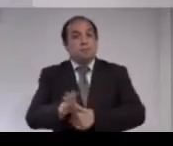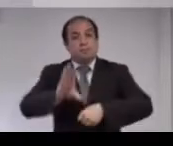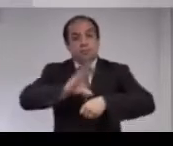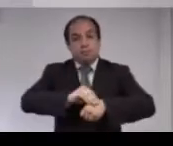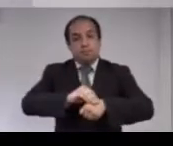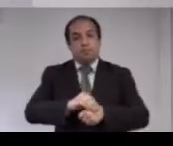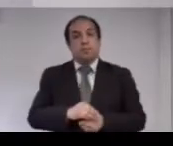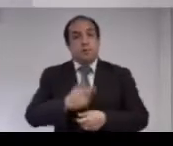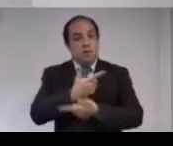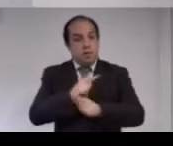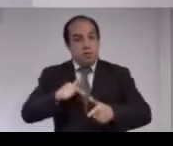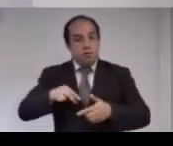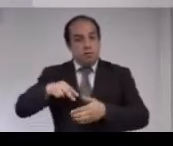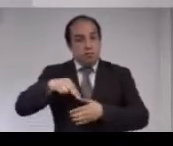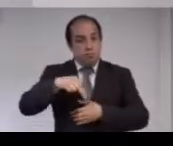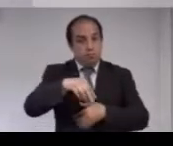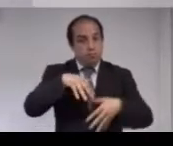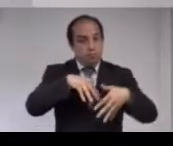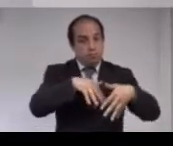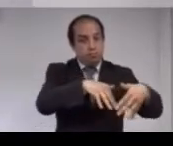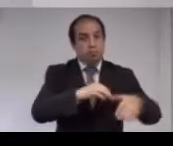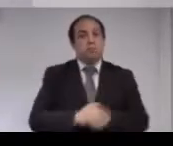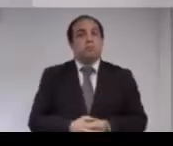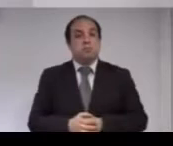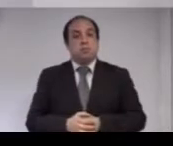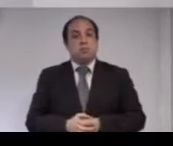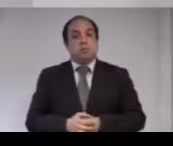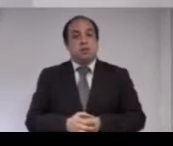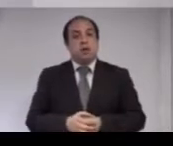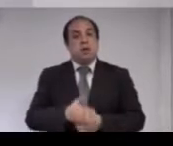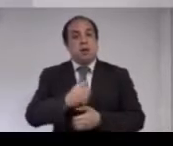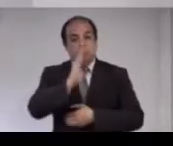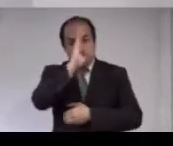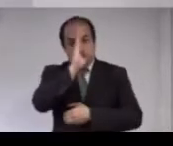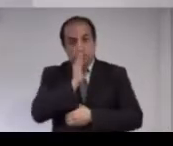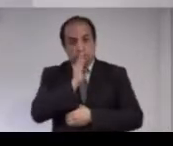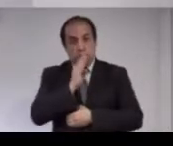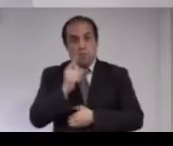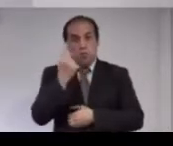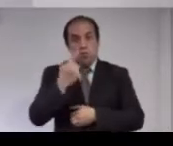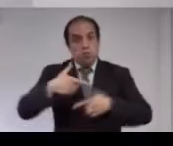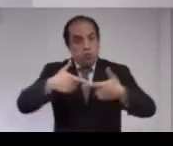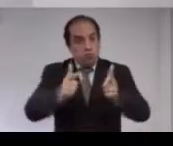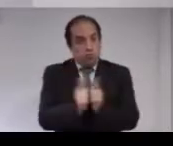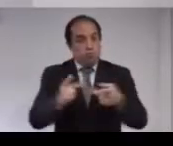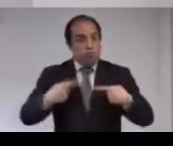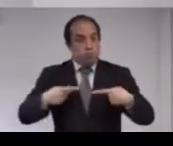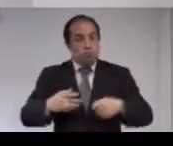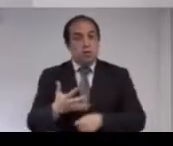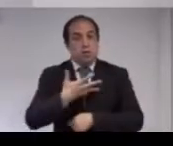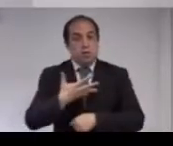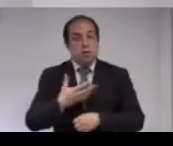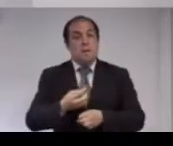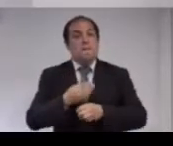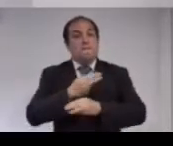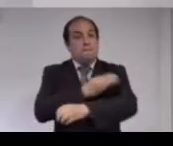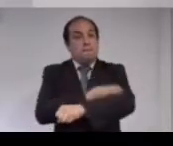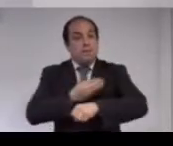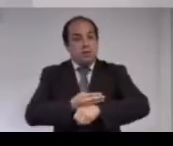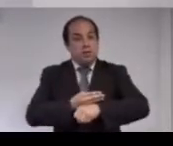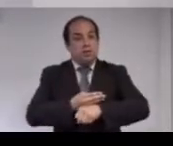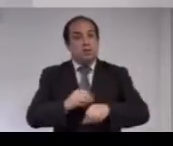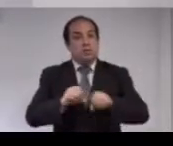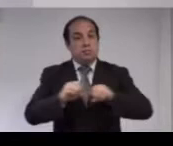libre tránsito. Retomo. Alrededor del mediodía, un contingente de personas que portaban palos,